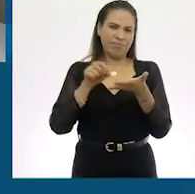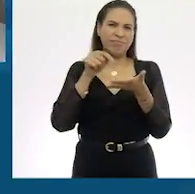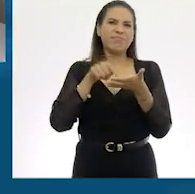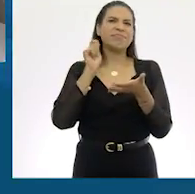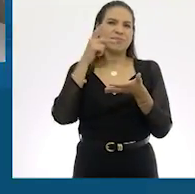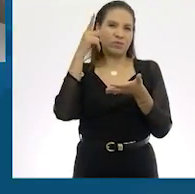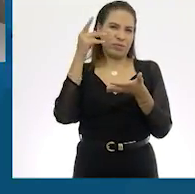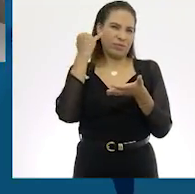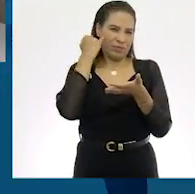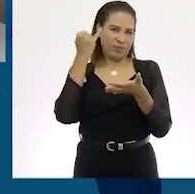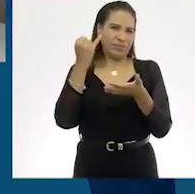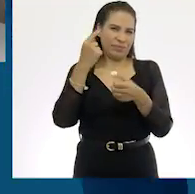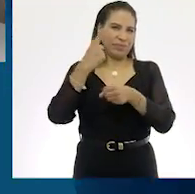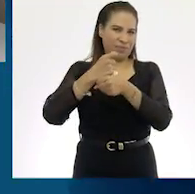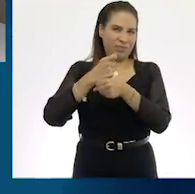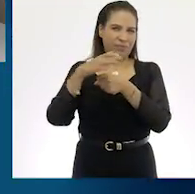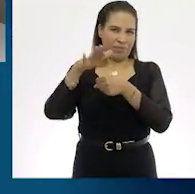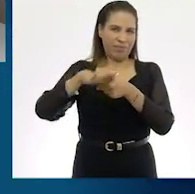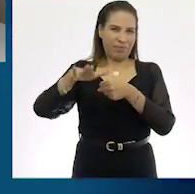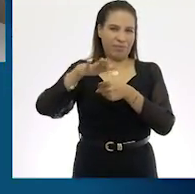basa. Muy bien.